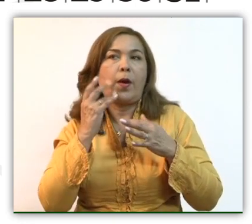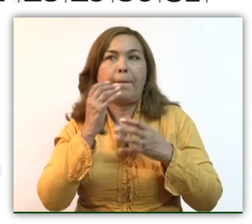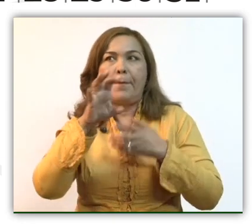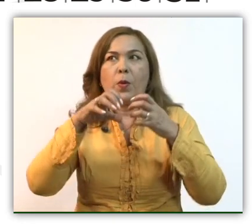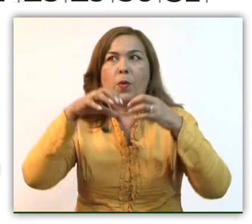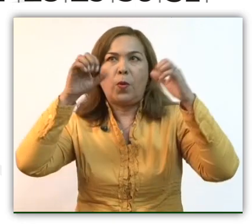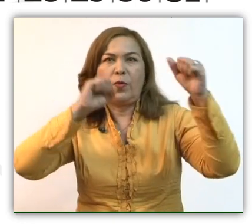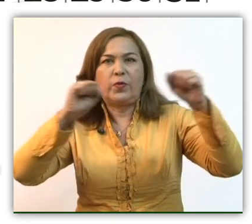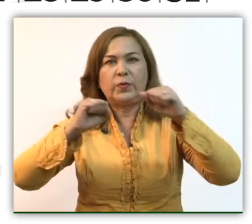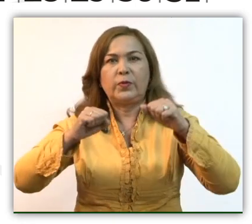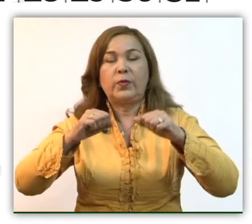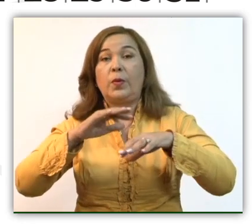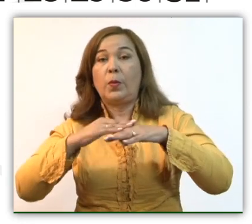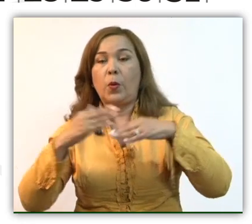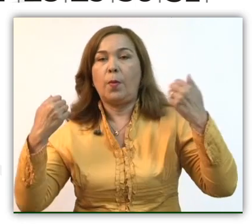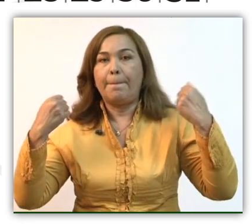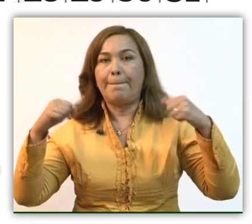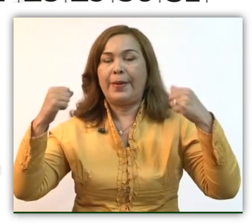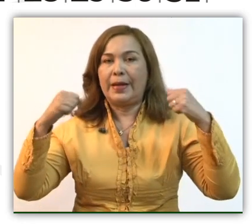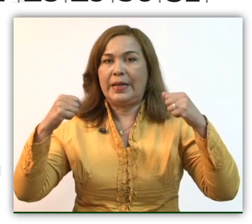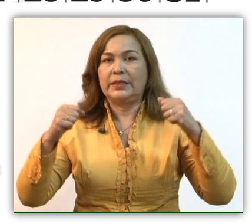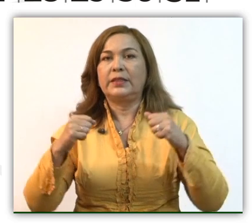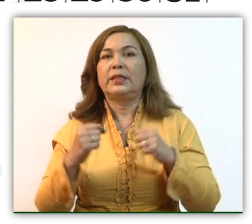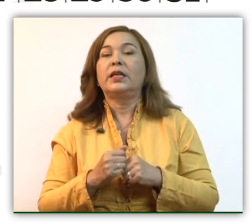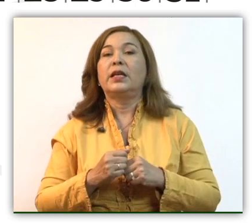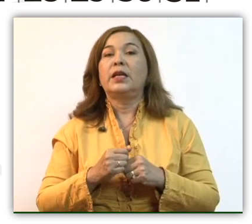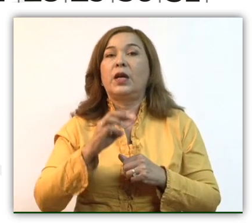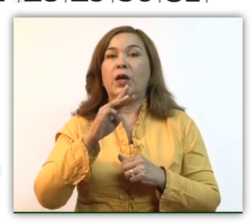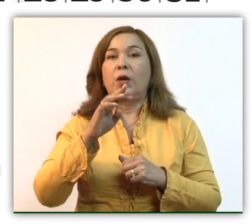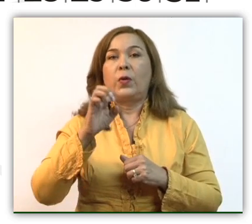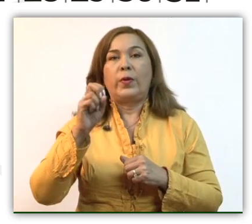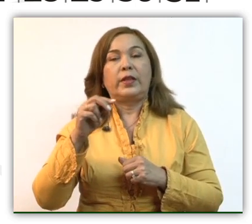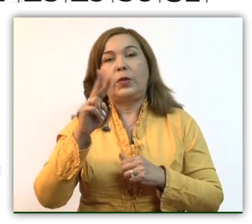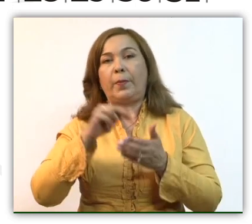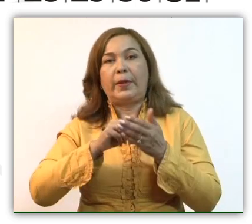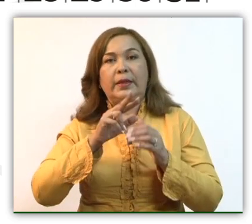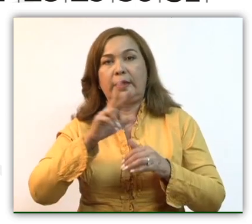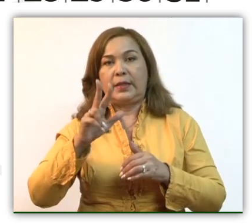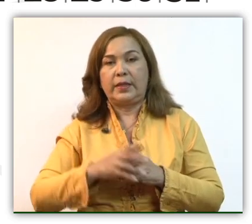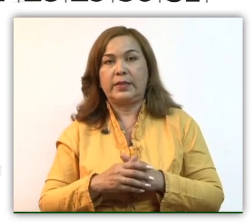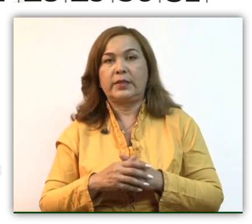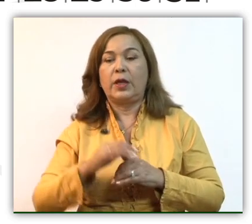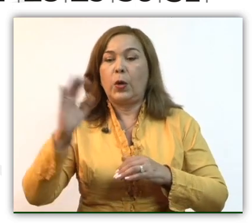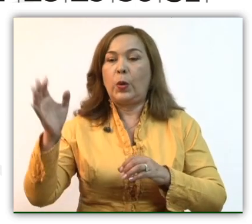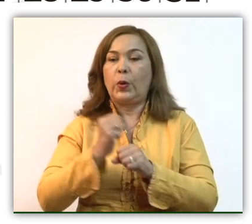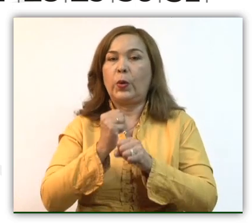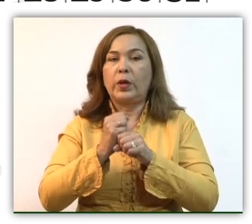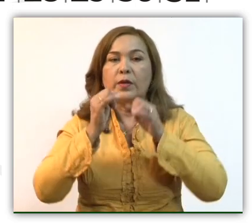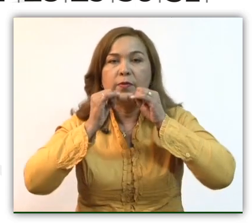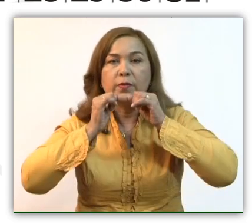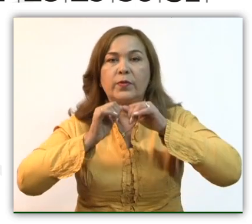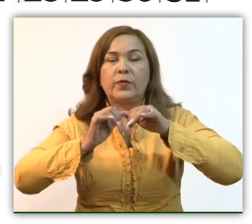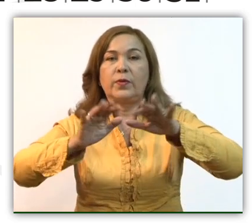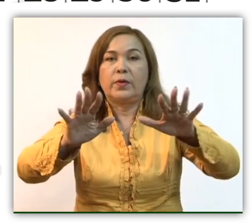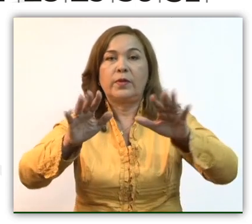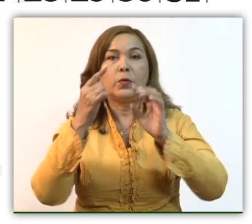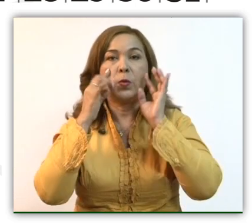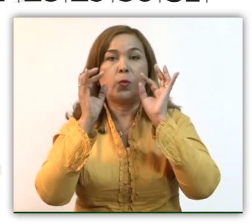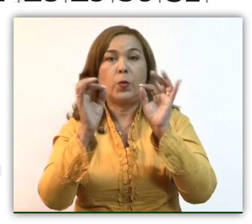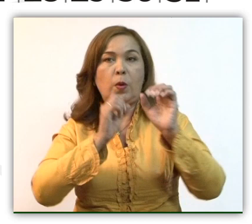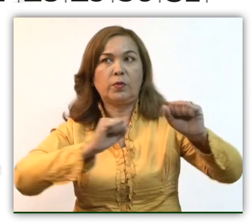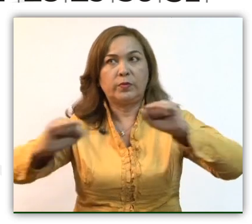activación ante eventos adversos en el marco de los ejercicios WAVE 2023, Jornadas